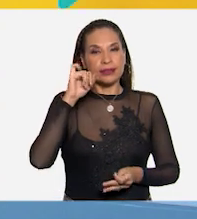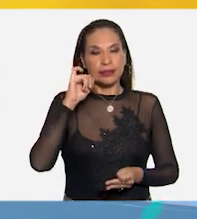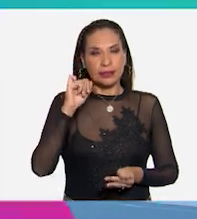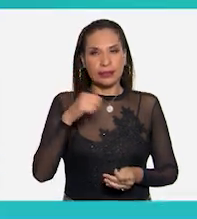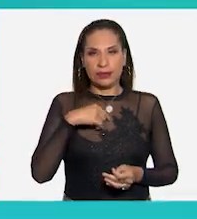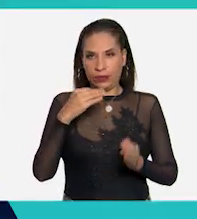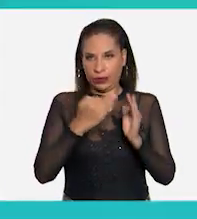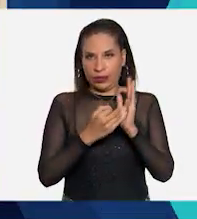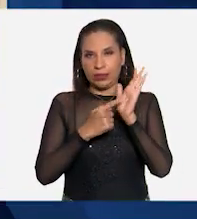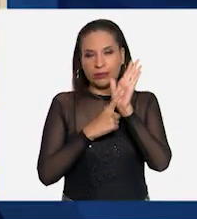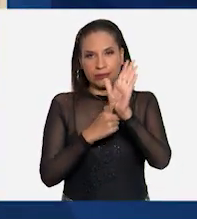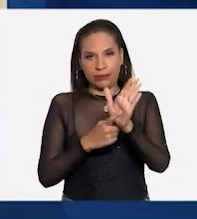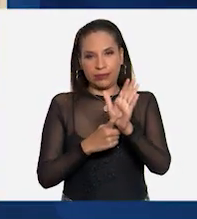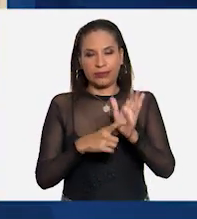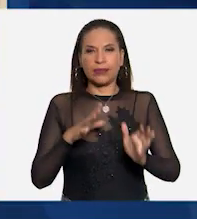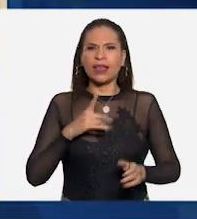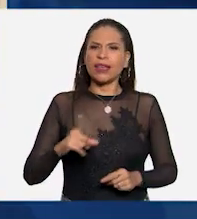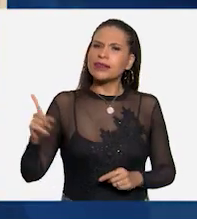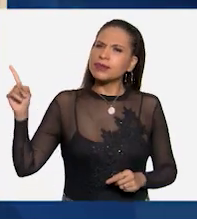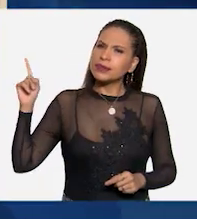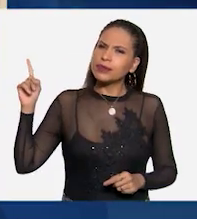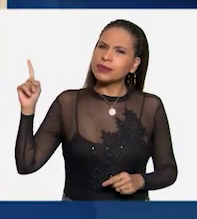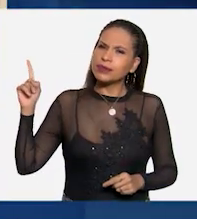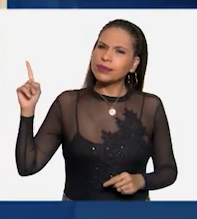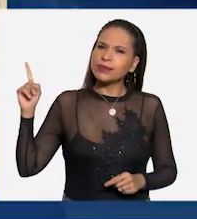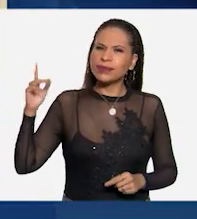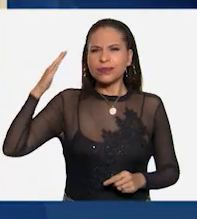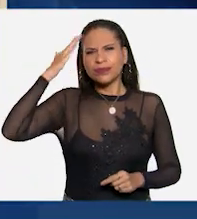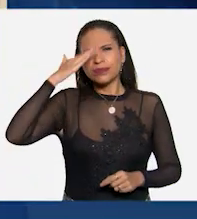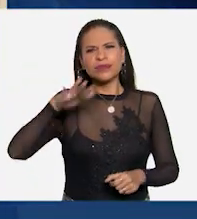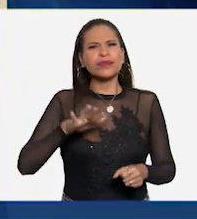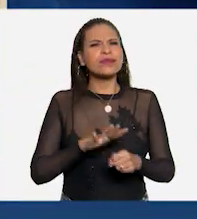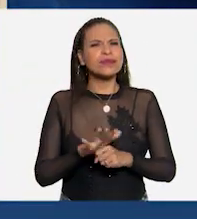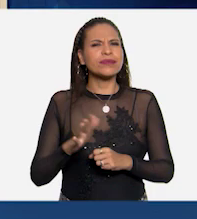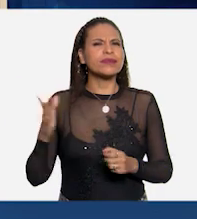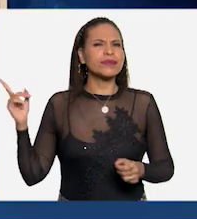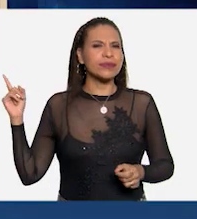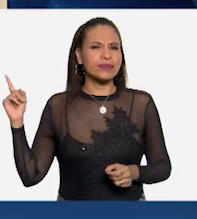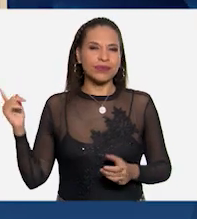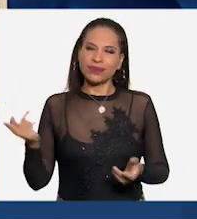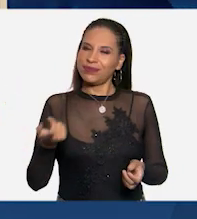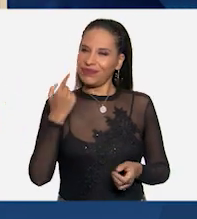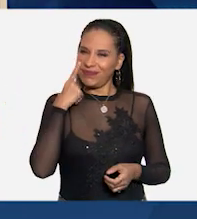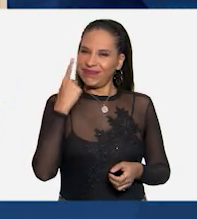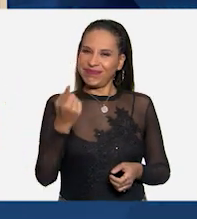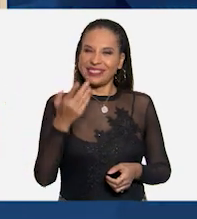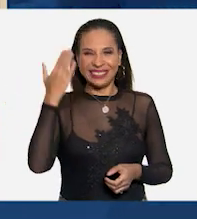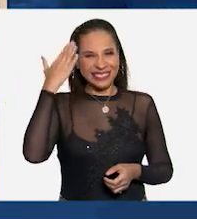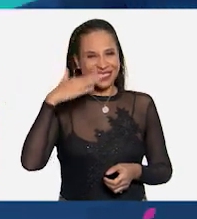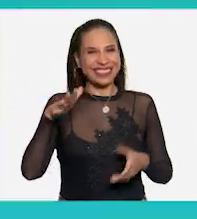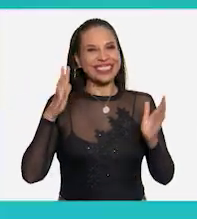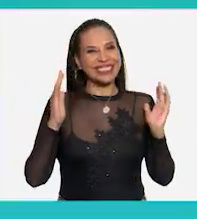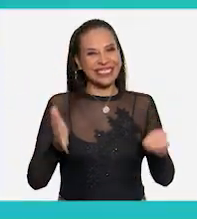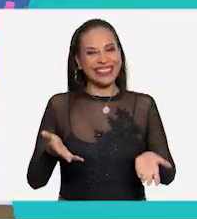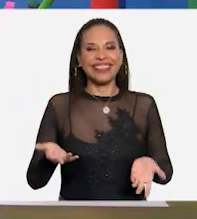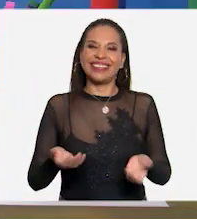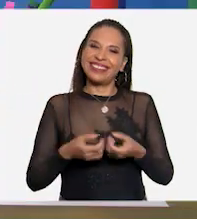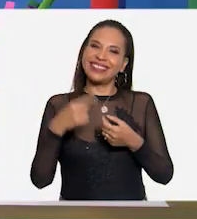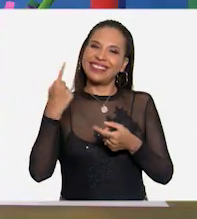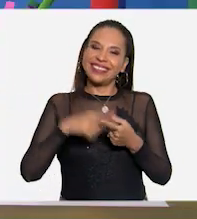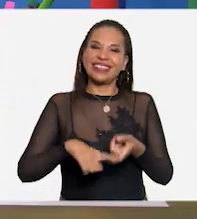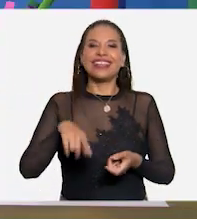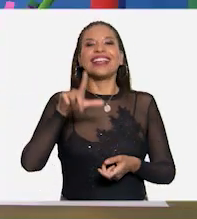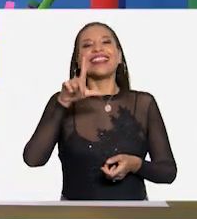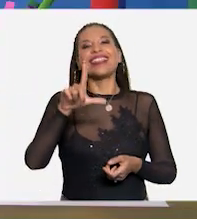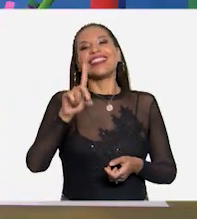les muestro esta pintura, ¿sabrán? ¿Ya ven? ¿Sí saben? ¡Leonardo